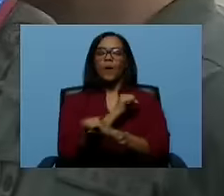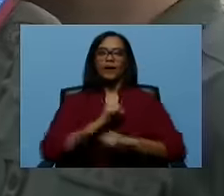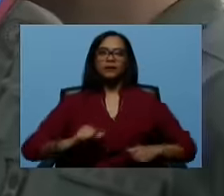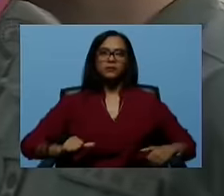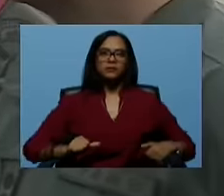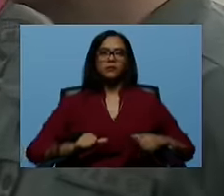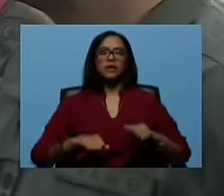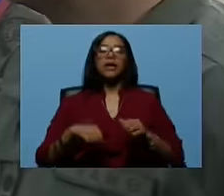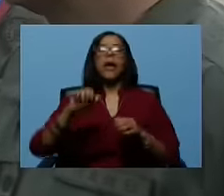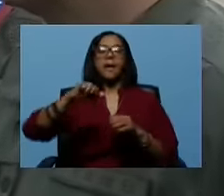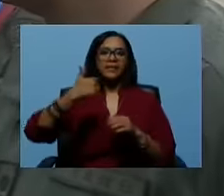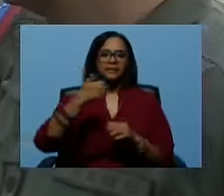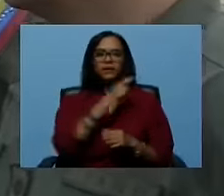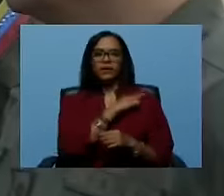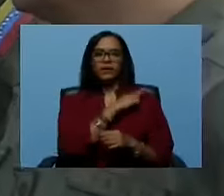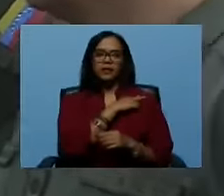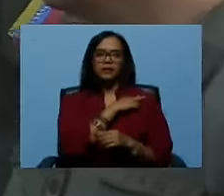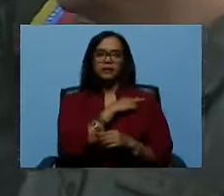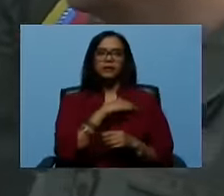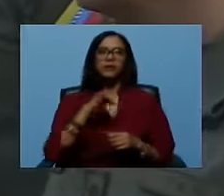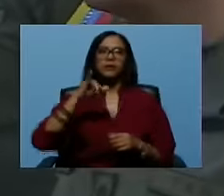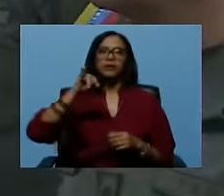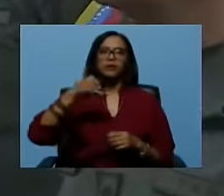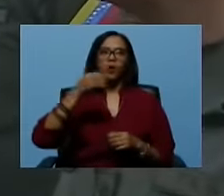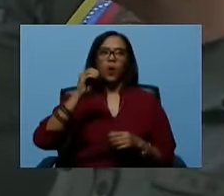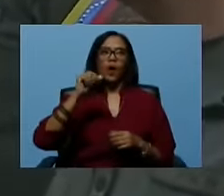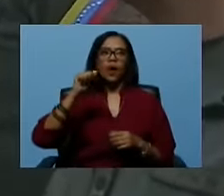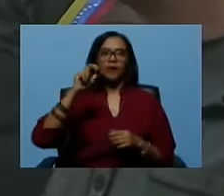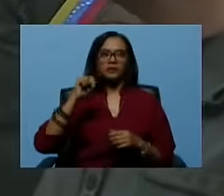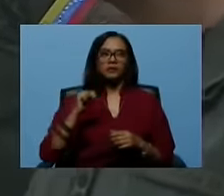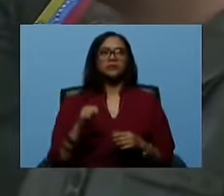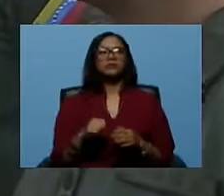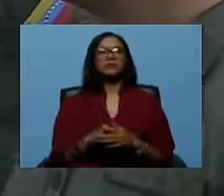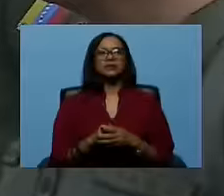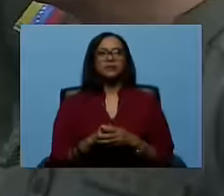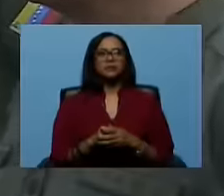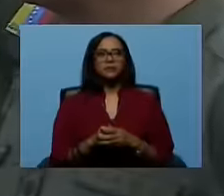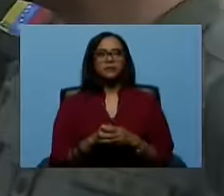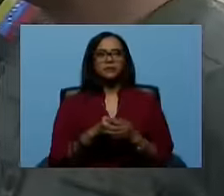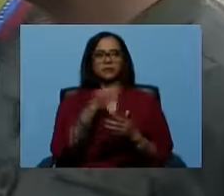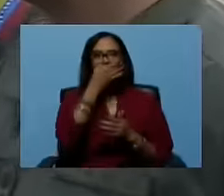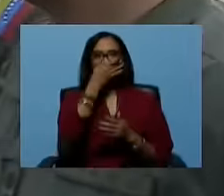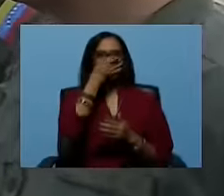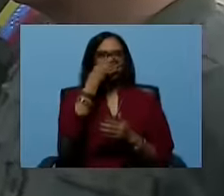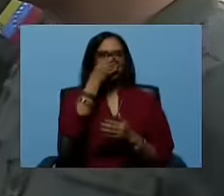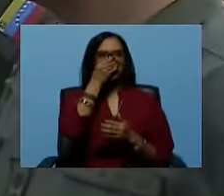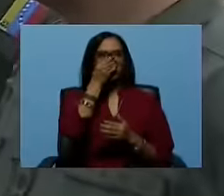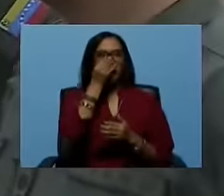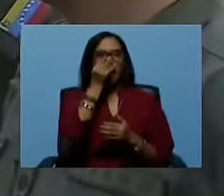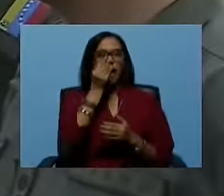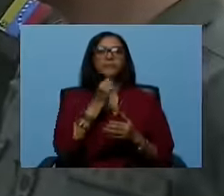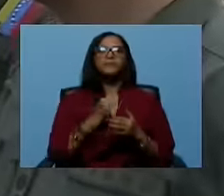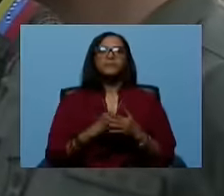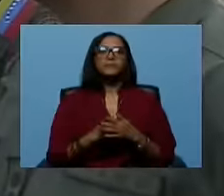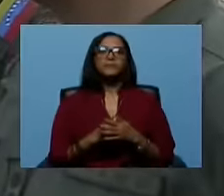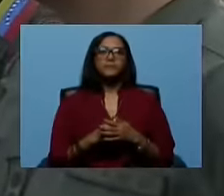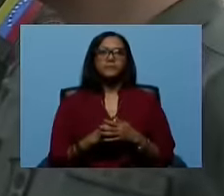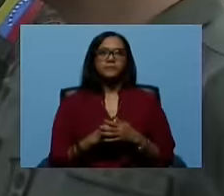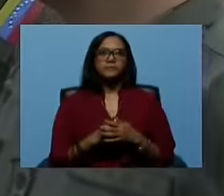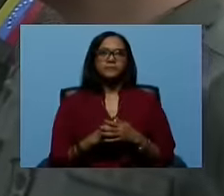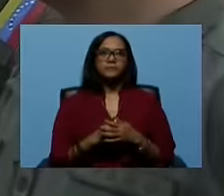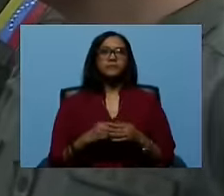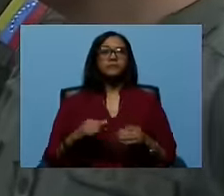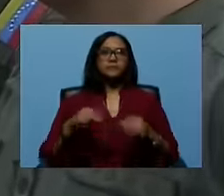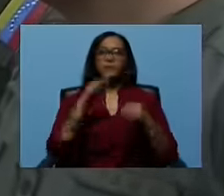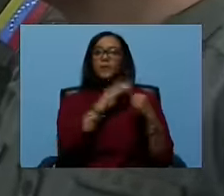bolivariana a mayor general Joan Alexandre Hernández Lares comandante de la región estratégica esty descubriendo hoy resulta que el comandante